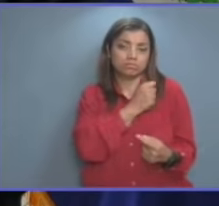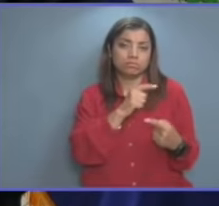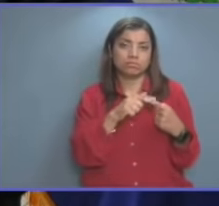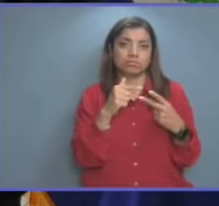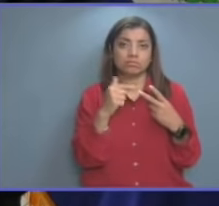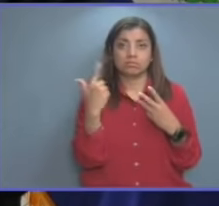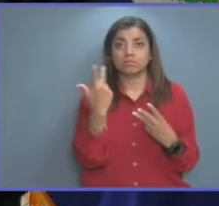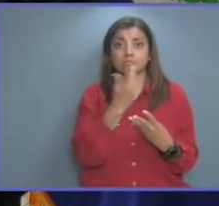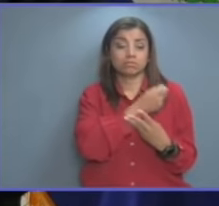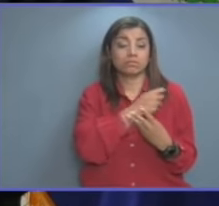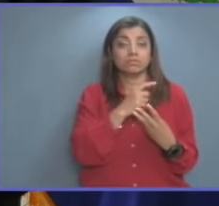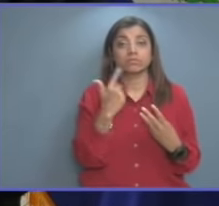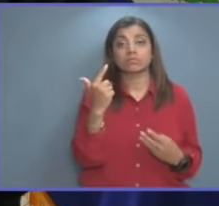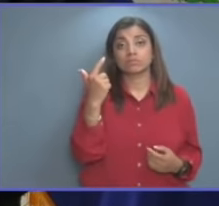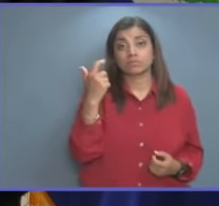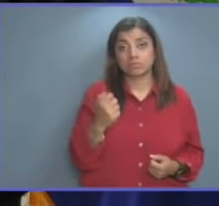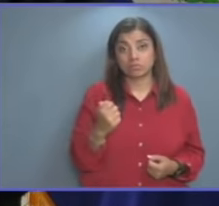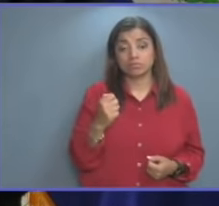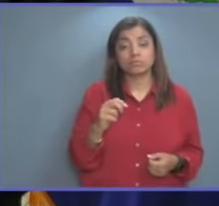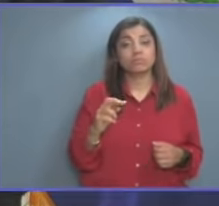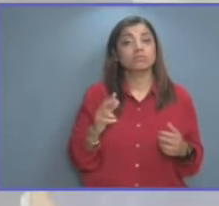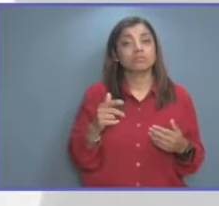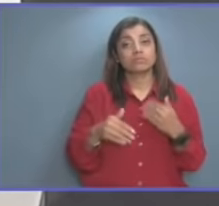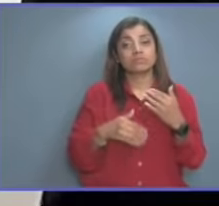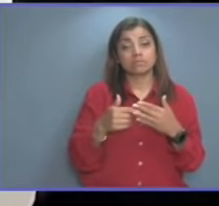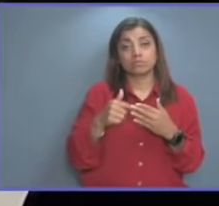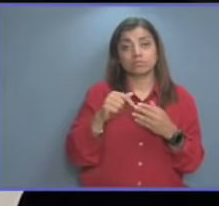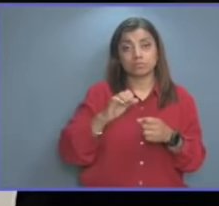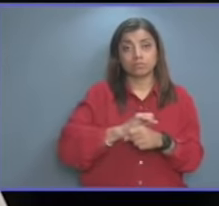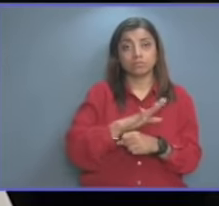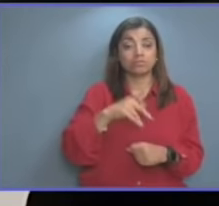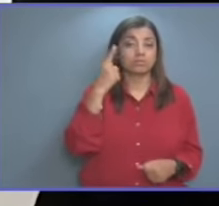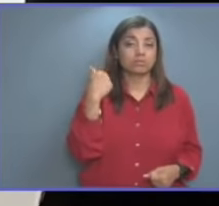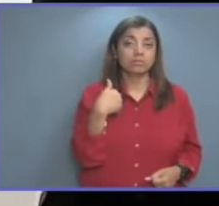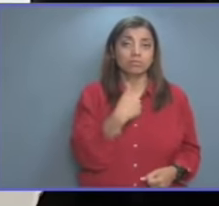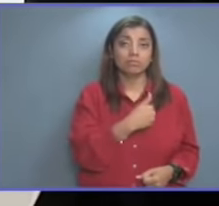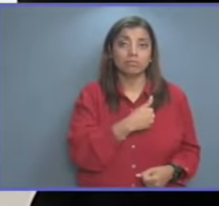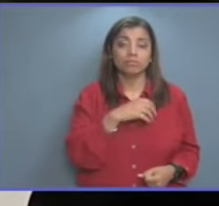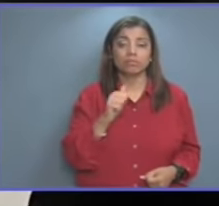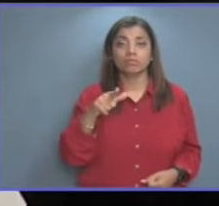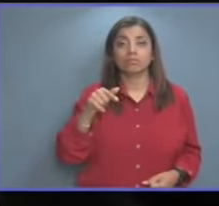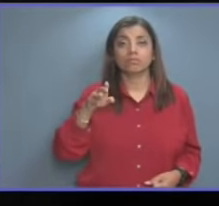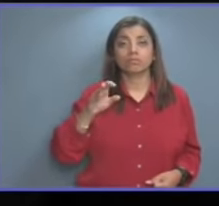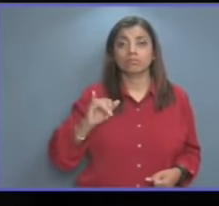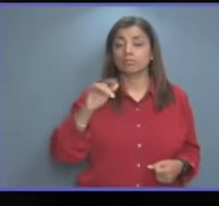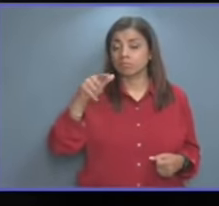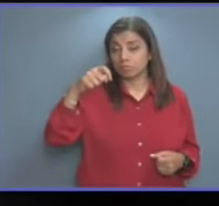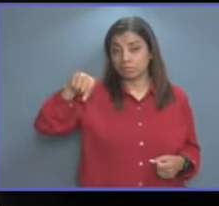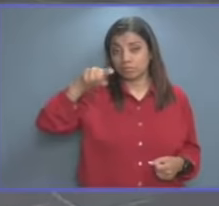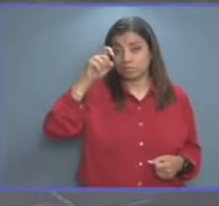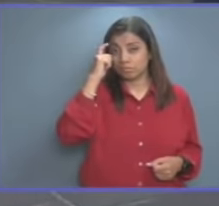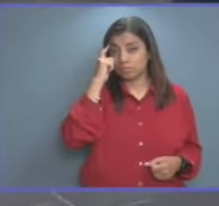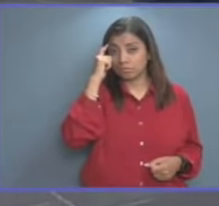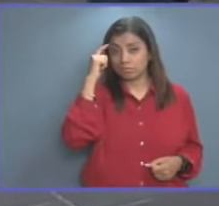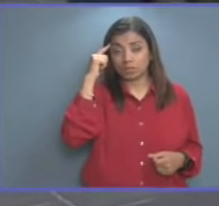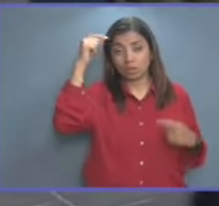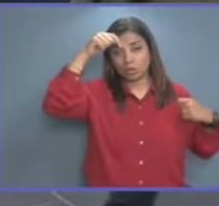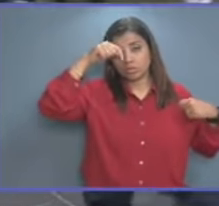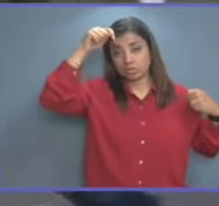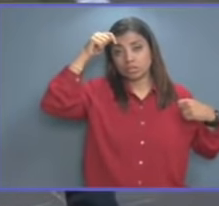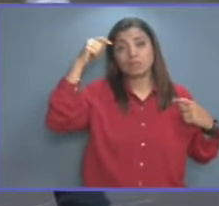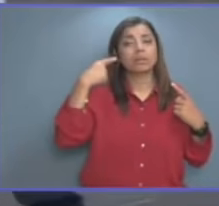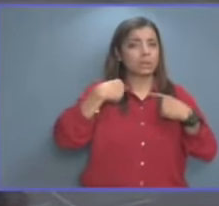meses después de la segunda dosis ante el cob y dio senador el ministro a la vie hizo un llamado de conciencia a la población para seguir